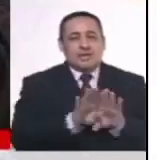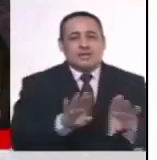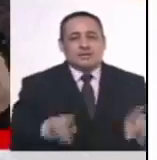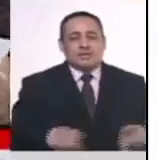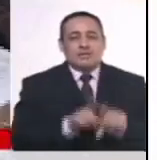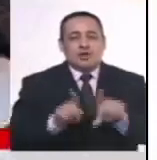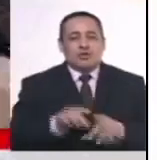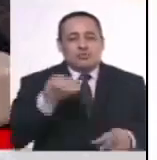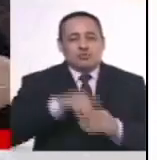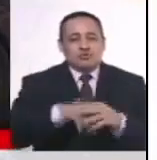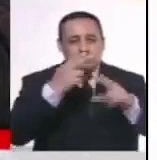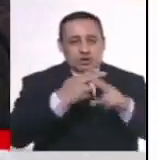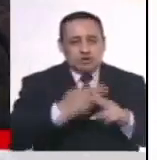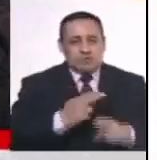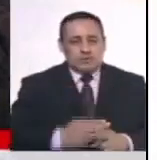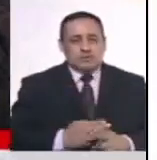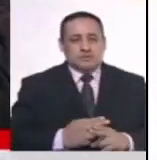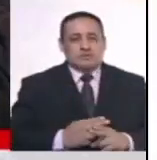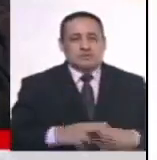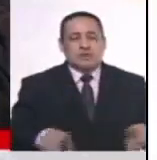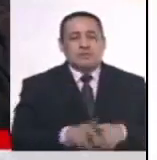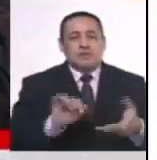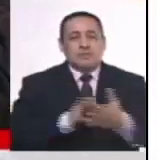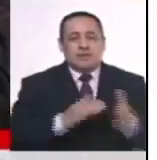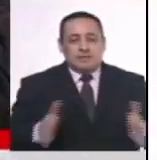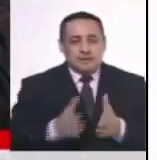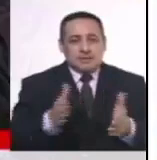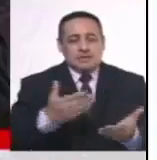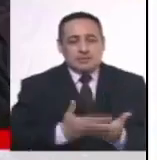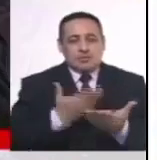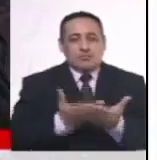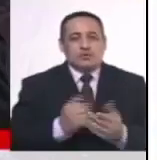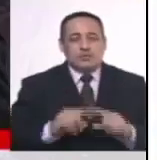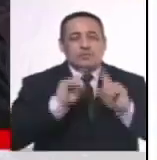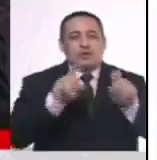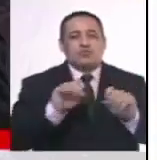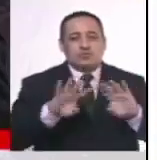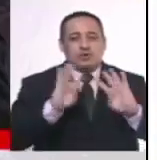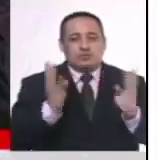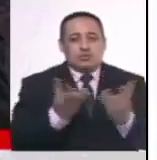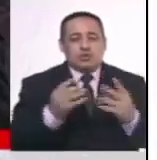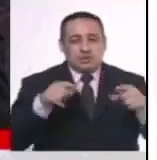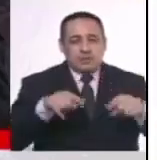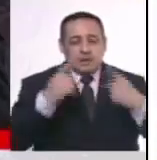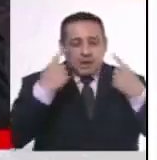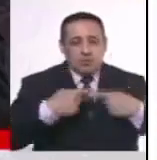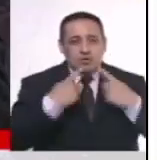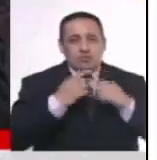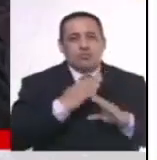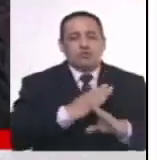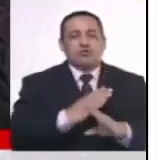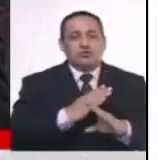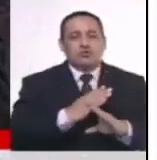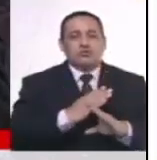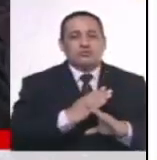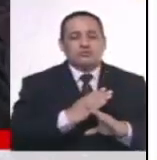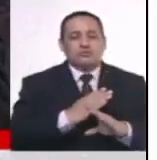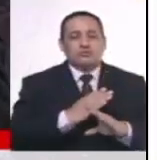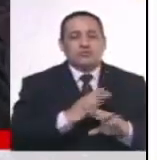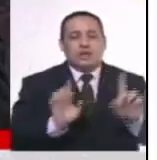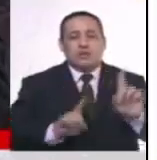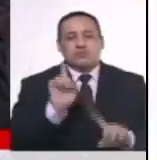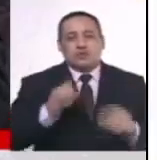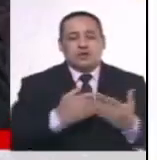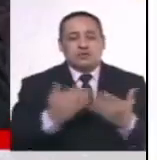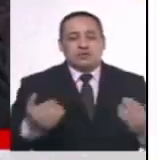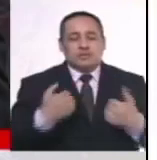con votación nominal. Y para viabilizar esta propuesta, consulto al Pleno de la Comisión si hay alguna oposición al